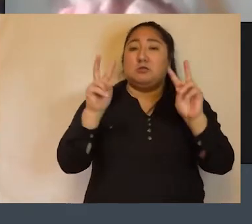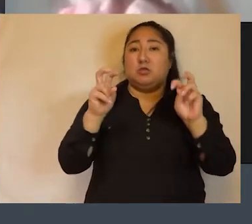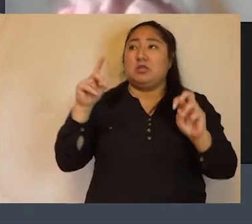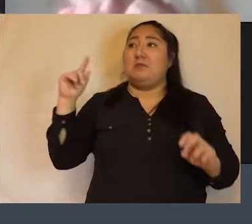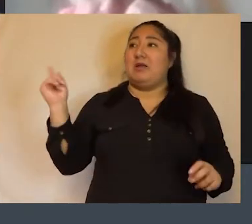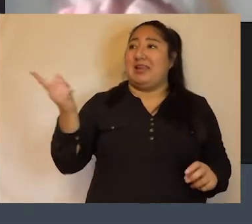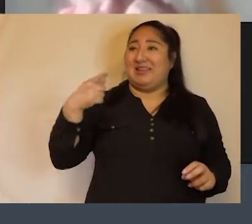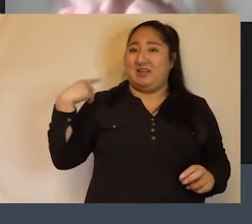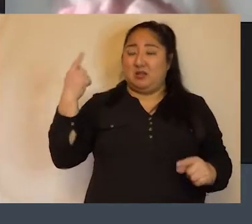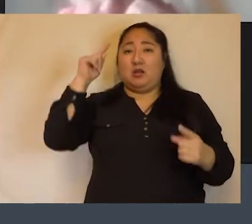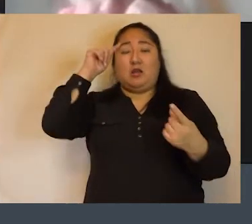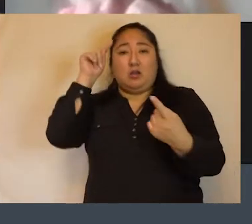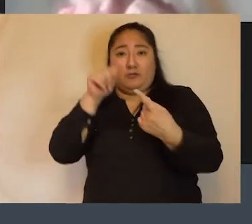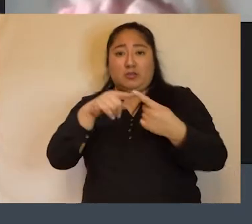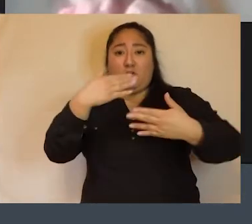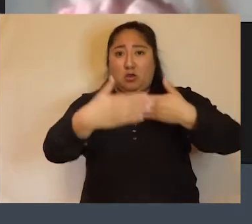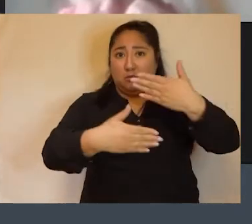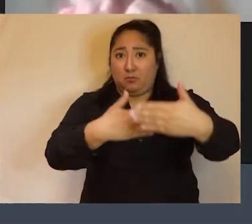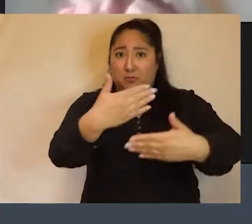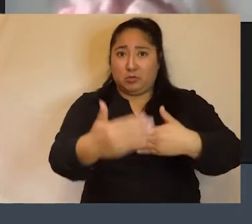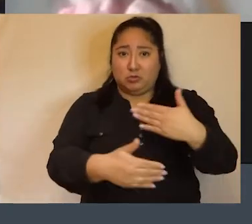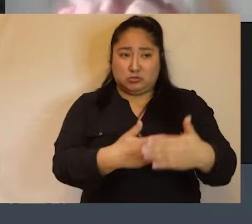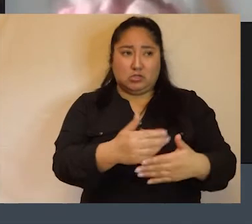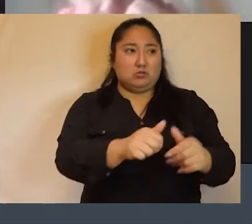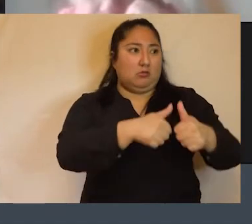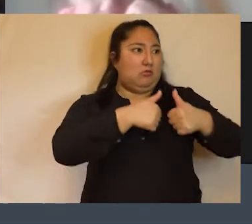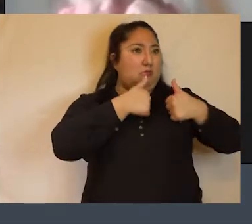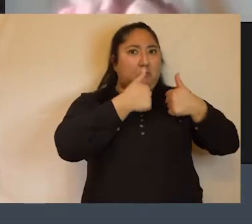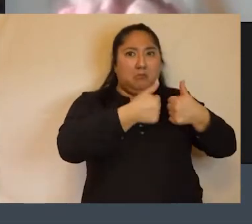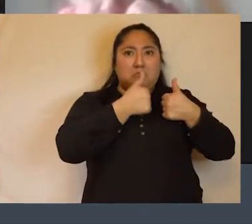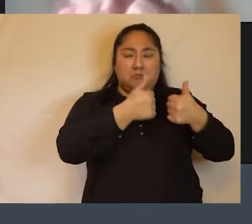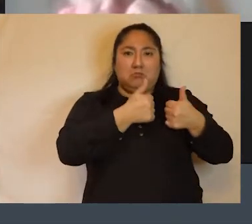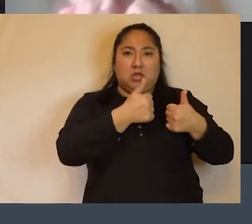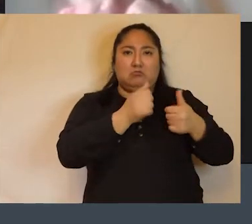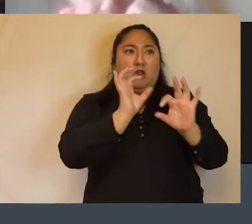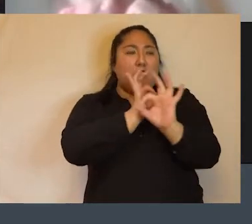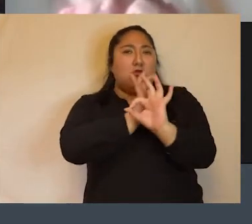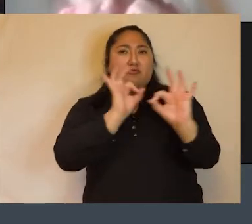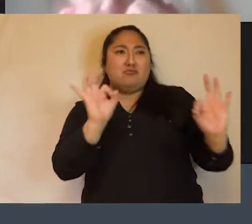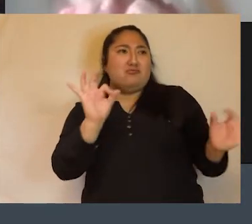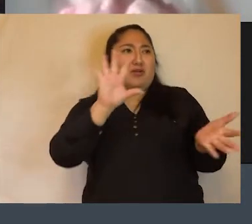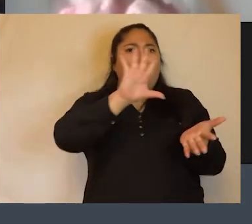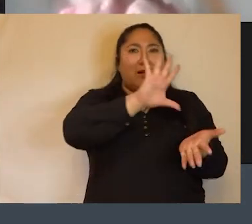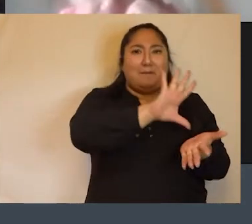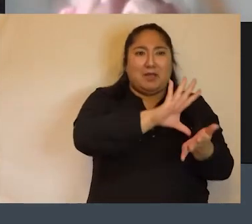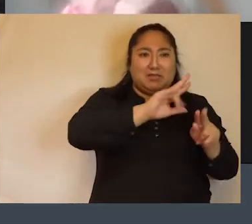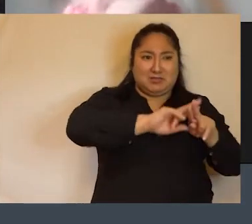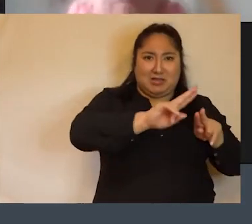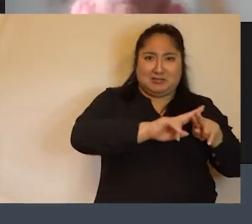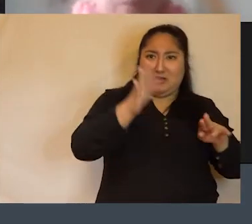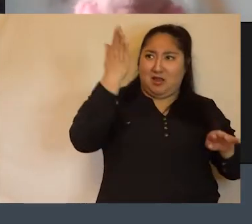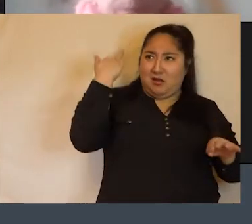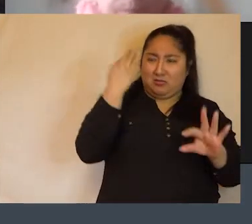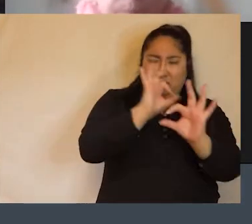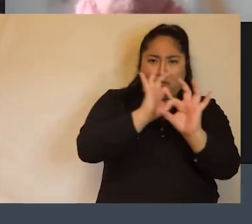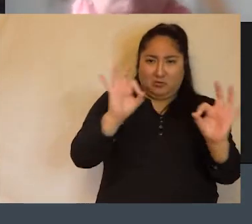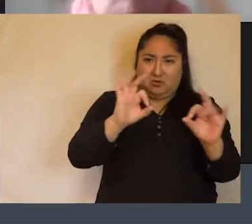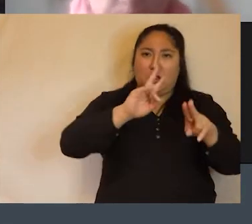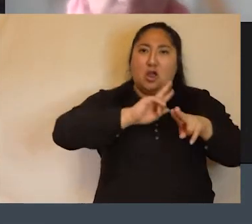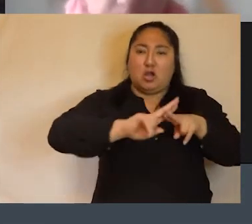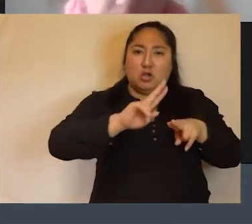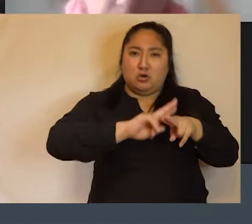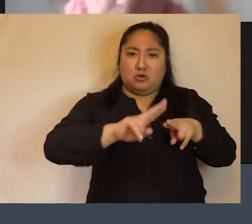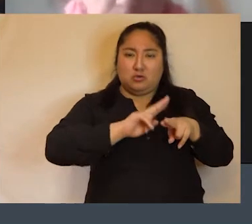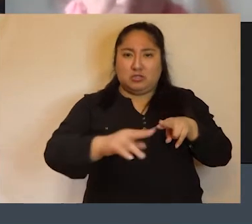forma general, macro. El proceso fue tremendamente exitoso, algo que jamás el país había hecho.